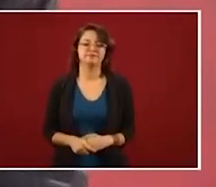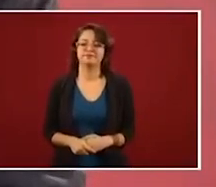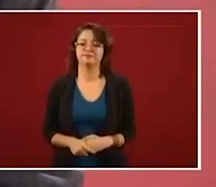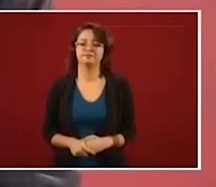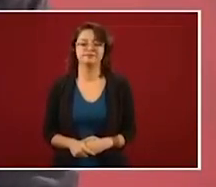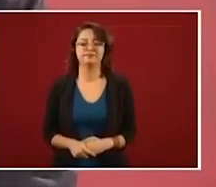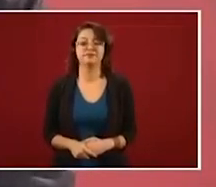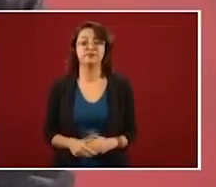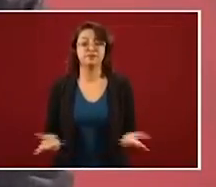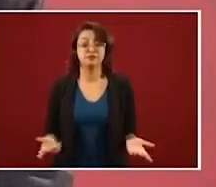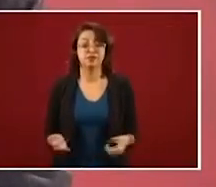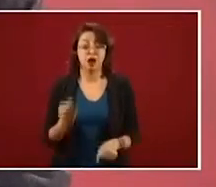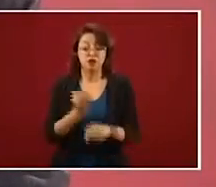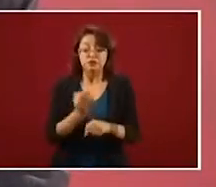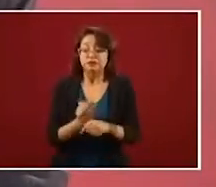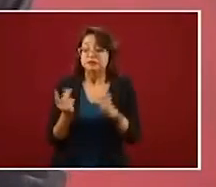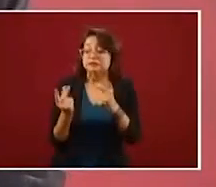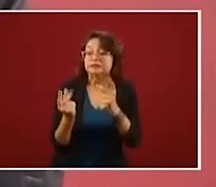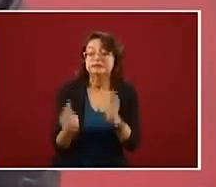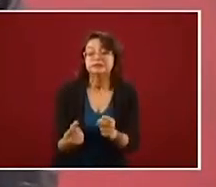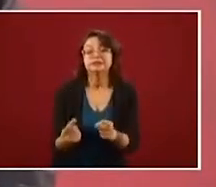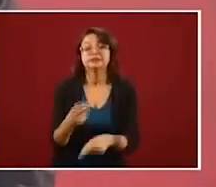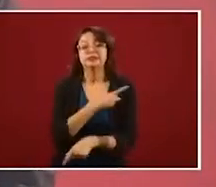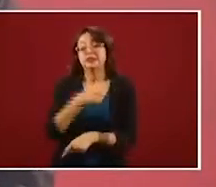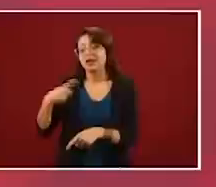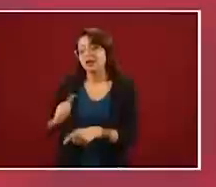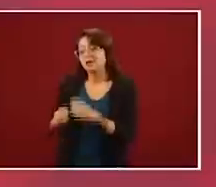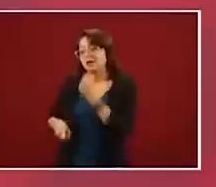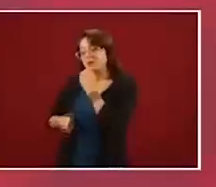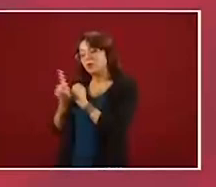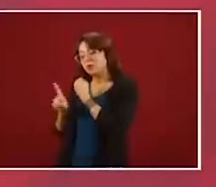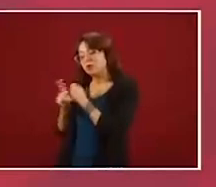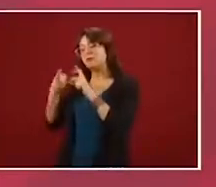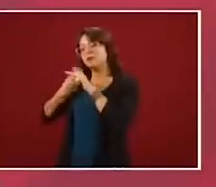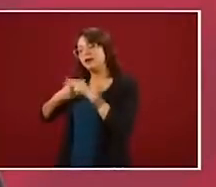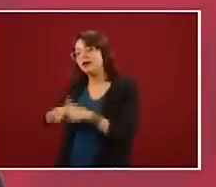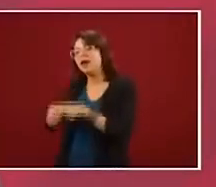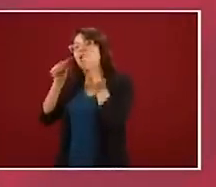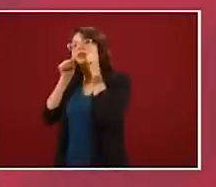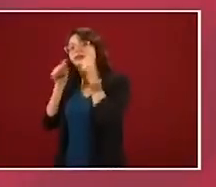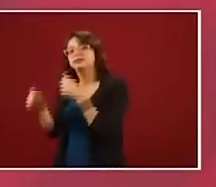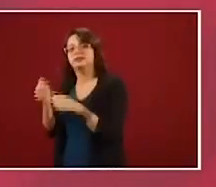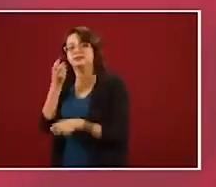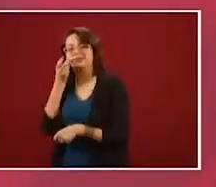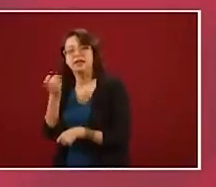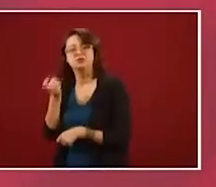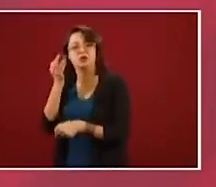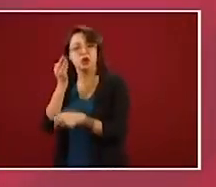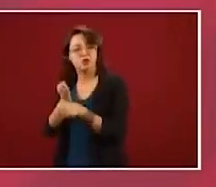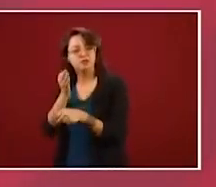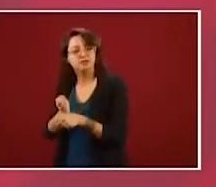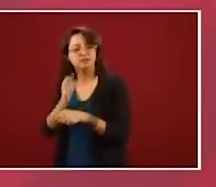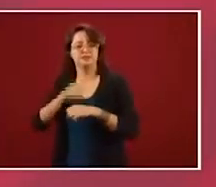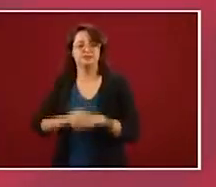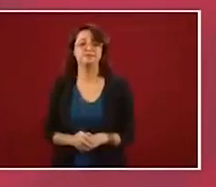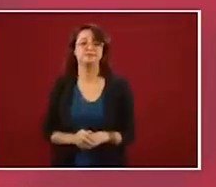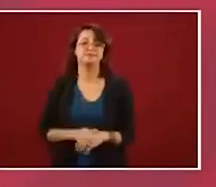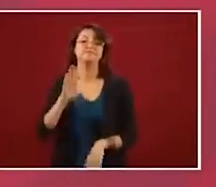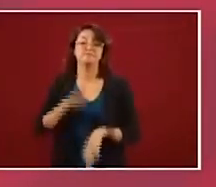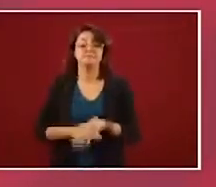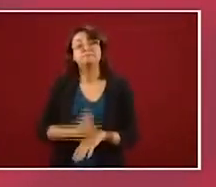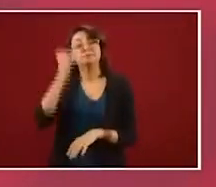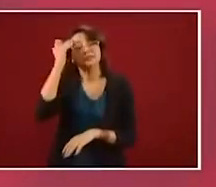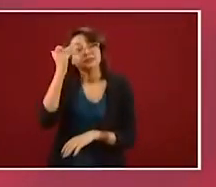Ahora, de inmediato hay que atender las causas que originan la violencia, que nos lleva tiempo, sí,